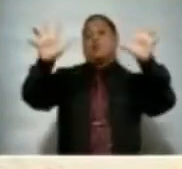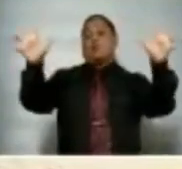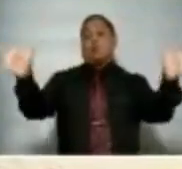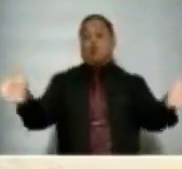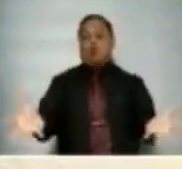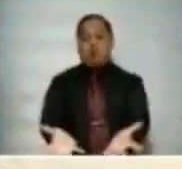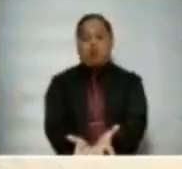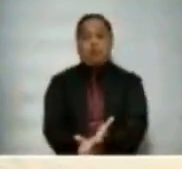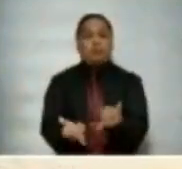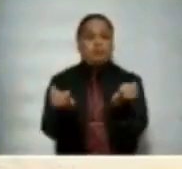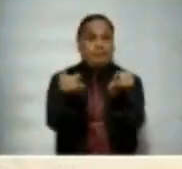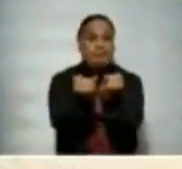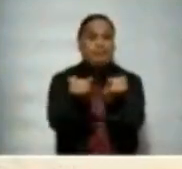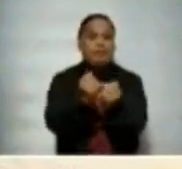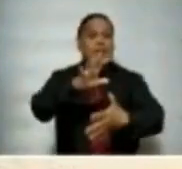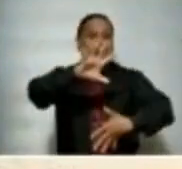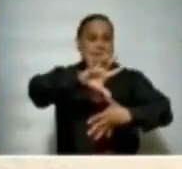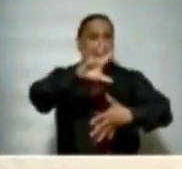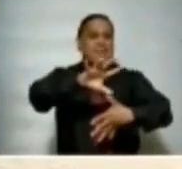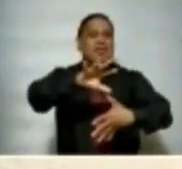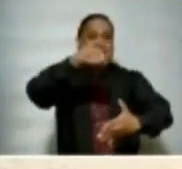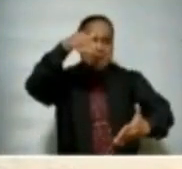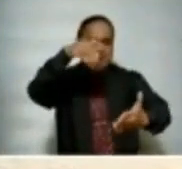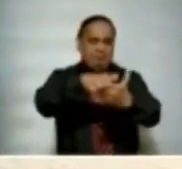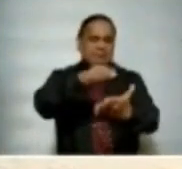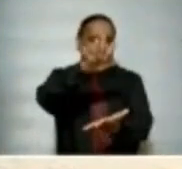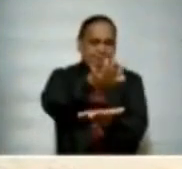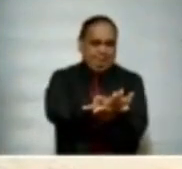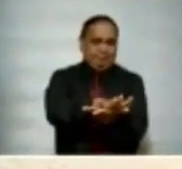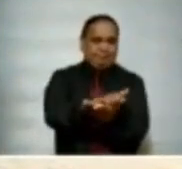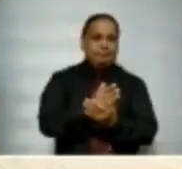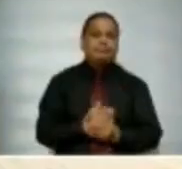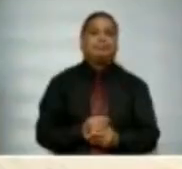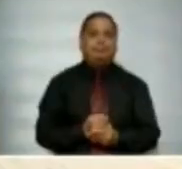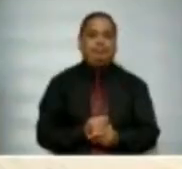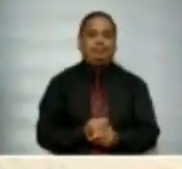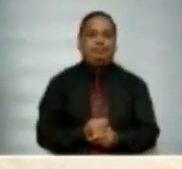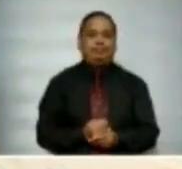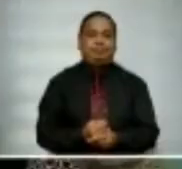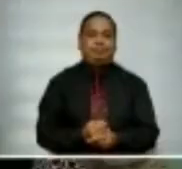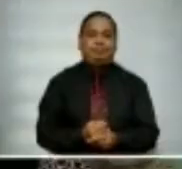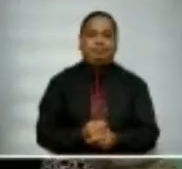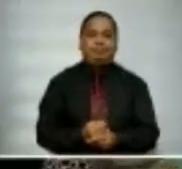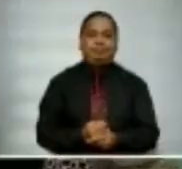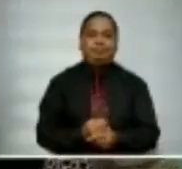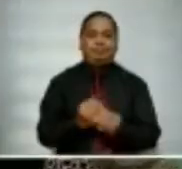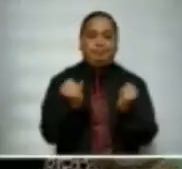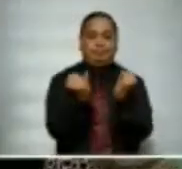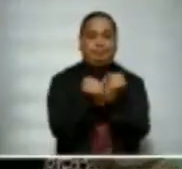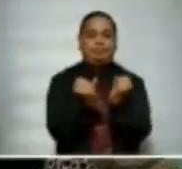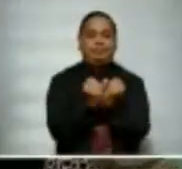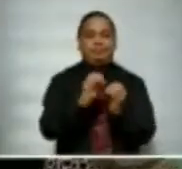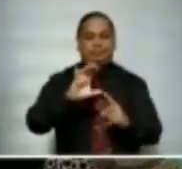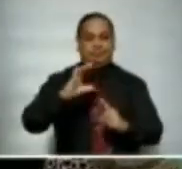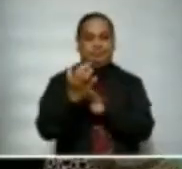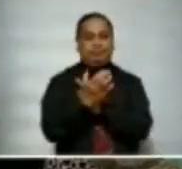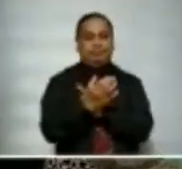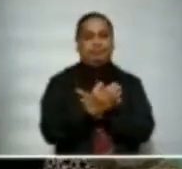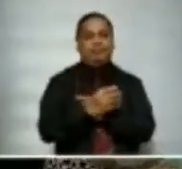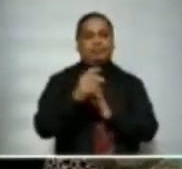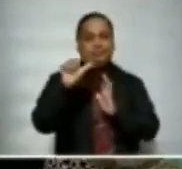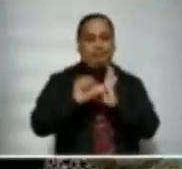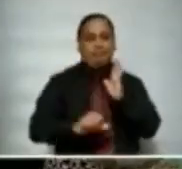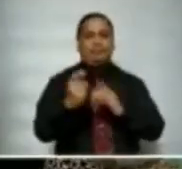Interamericana. Sí, desde un principio se presentó la queja a la Comisión Interamericana en diciembre